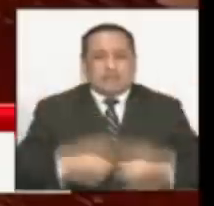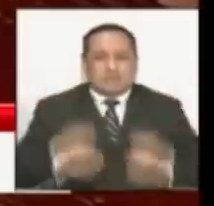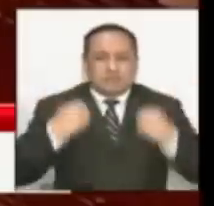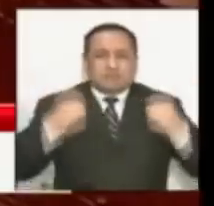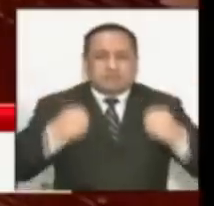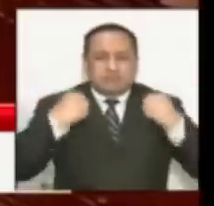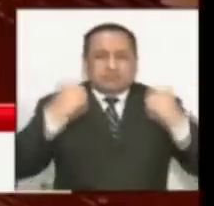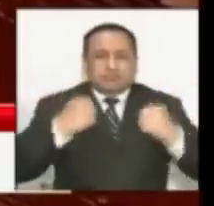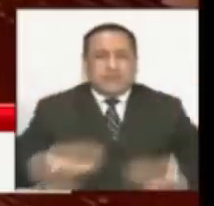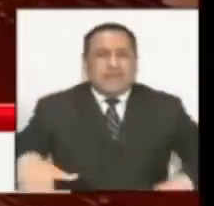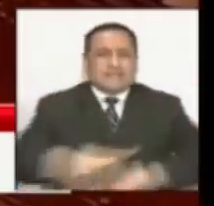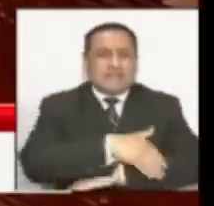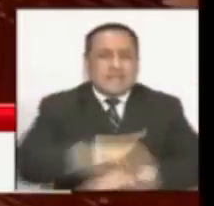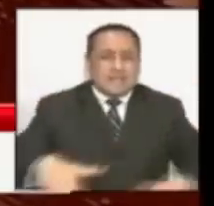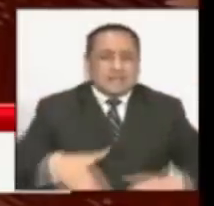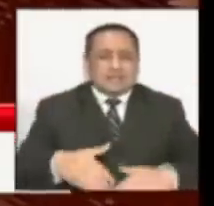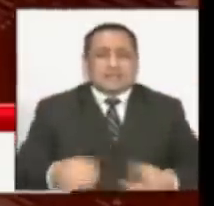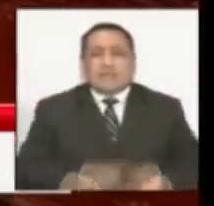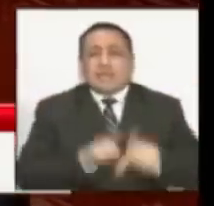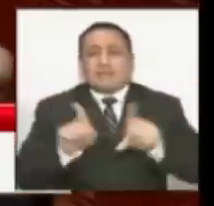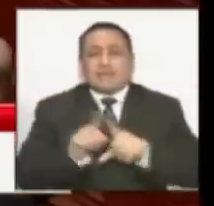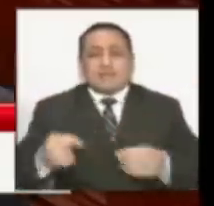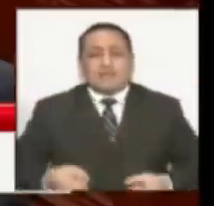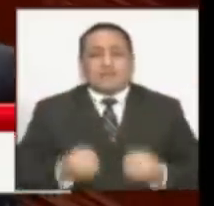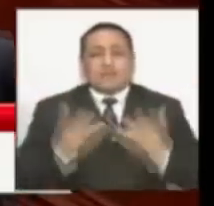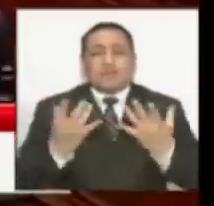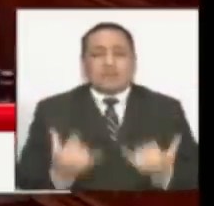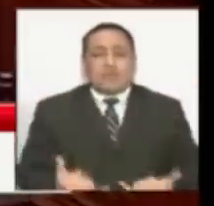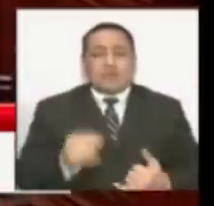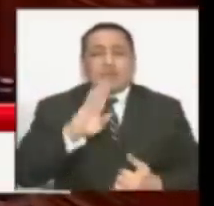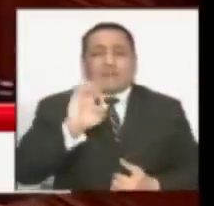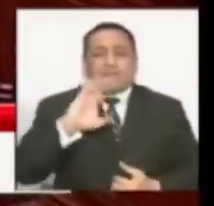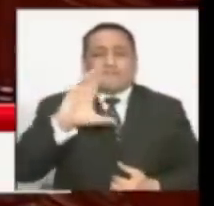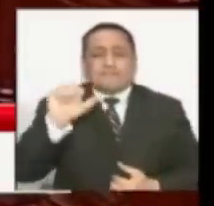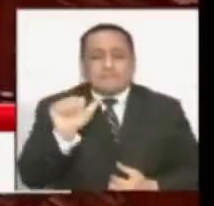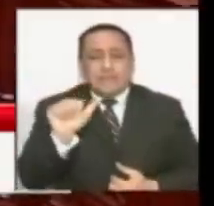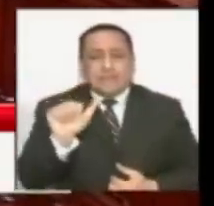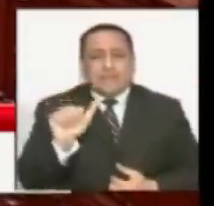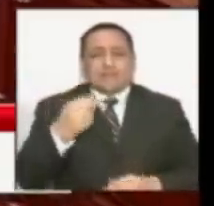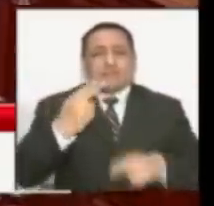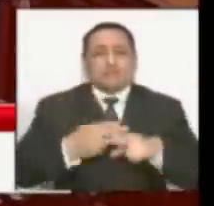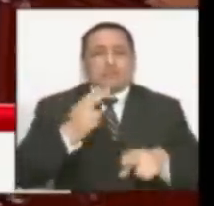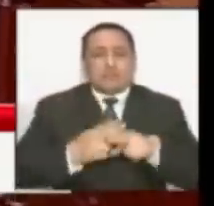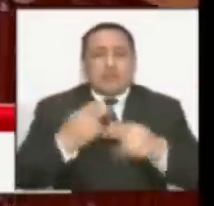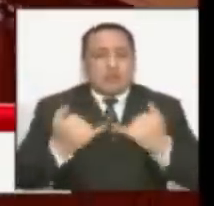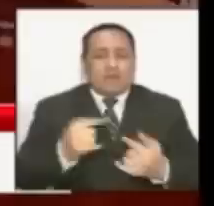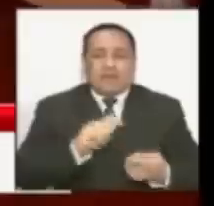cuya lista no fue aprobada por el Congreso.